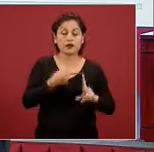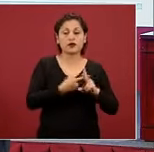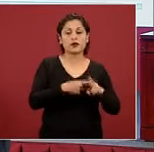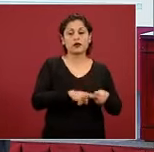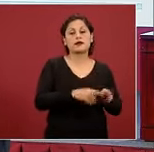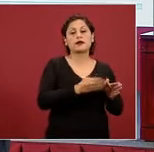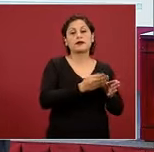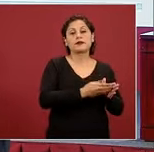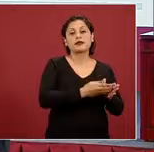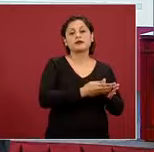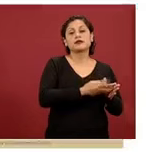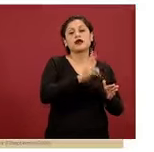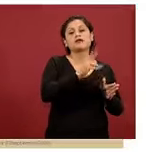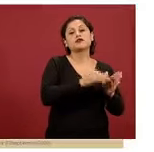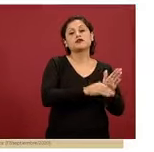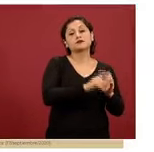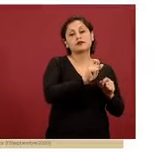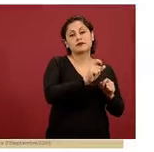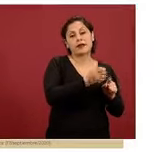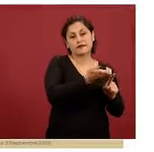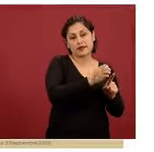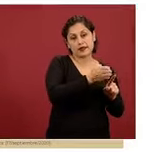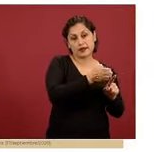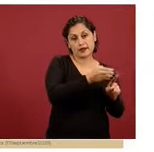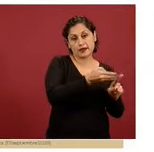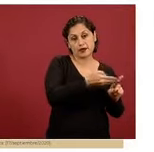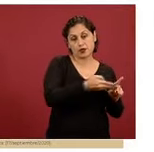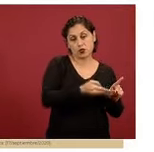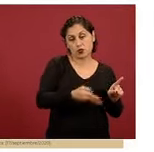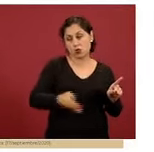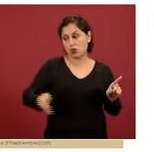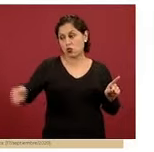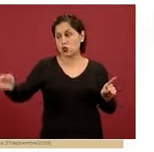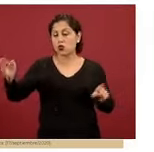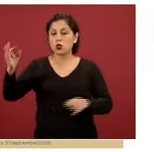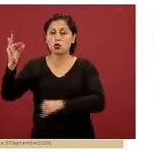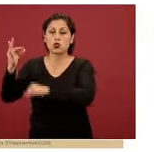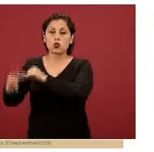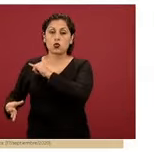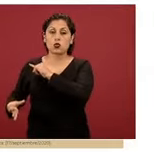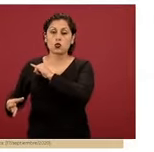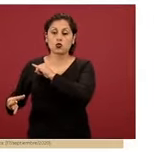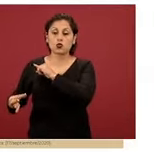año 2020, enero, y están hasta el